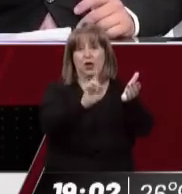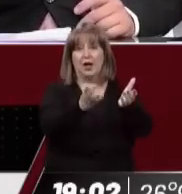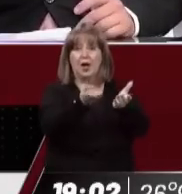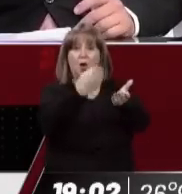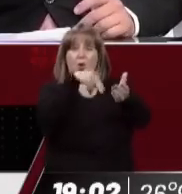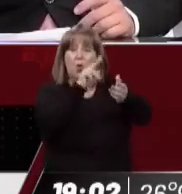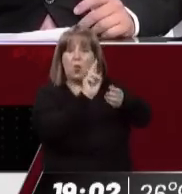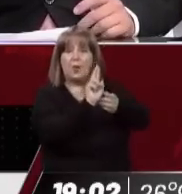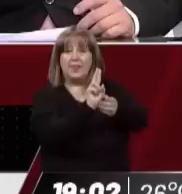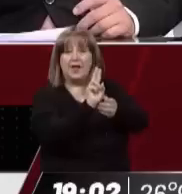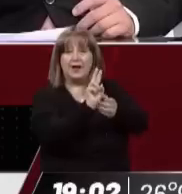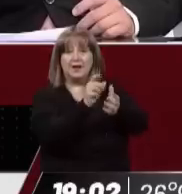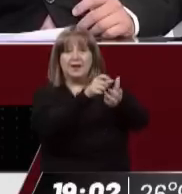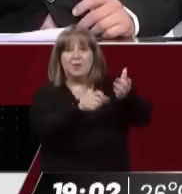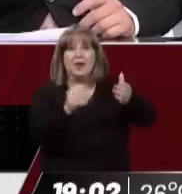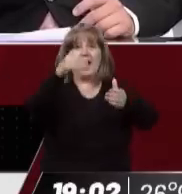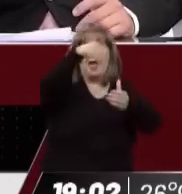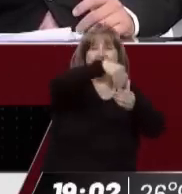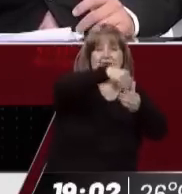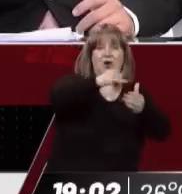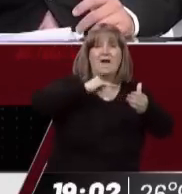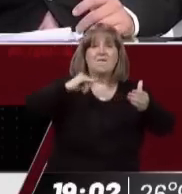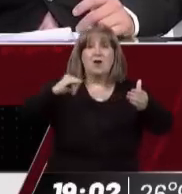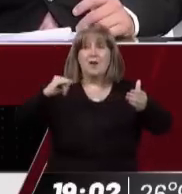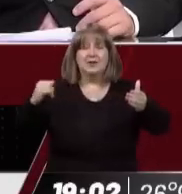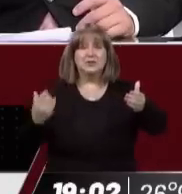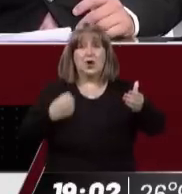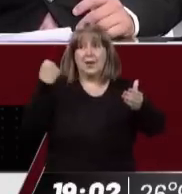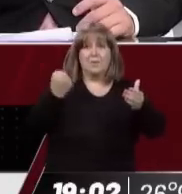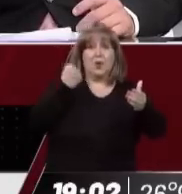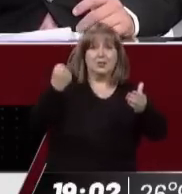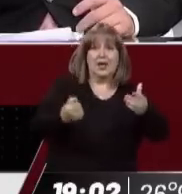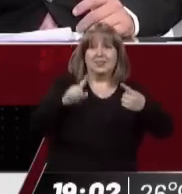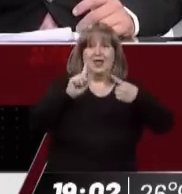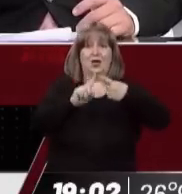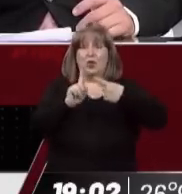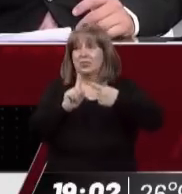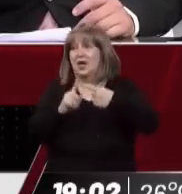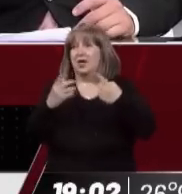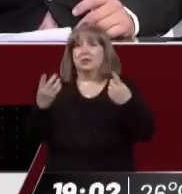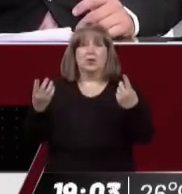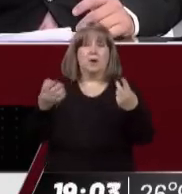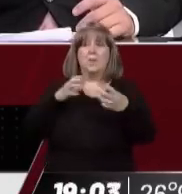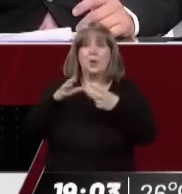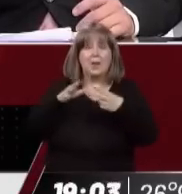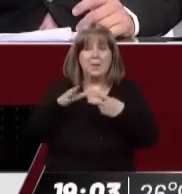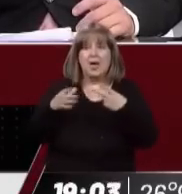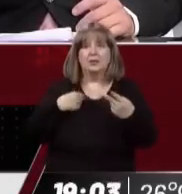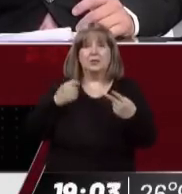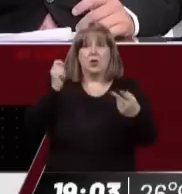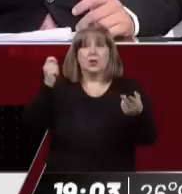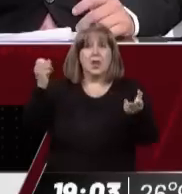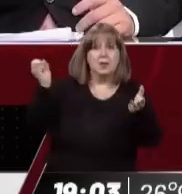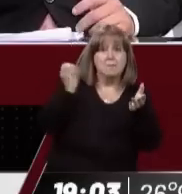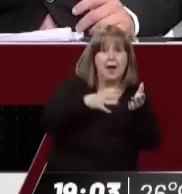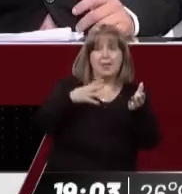tener información muy importante acerca de los últimos movimientos o también extraer por ejemplo si fue comandado por alguien